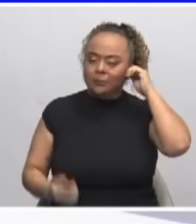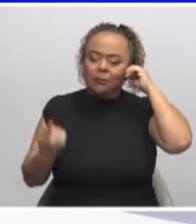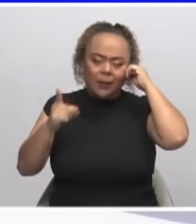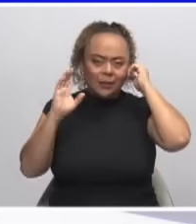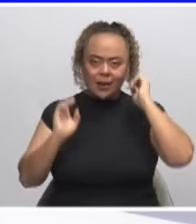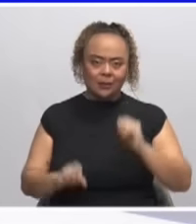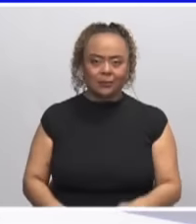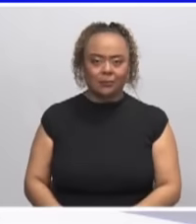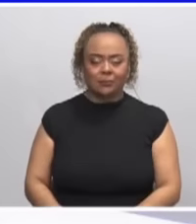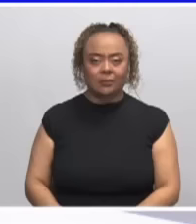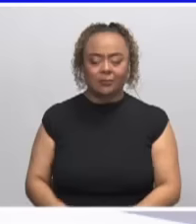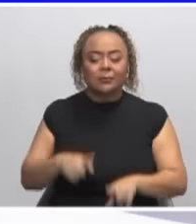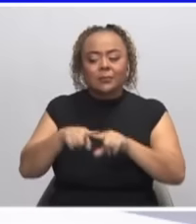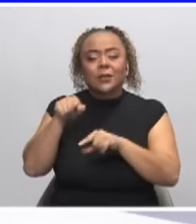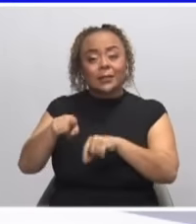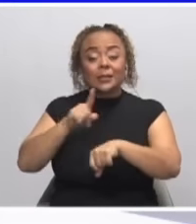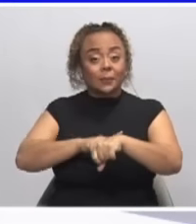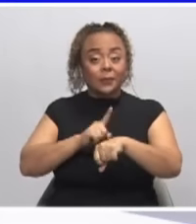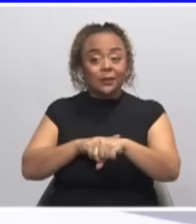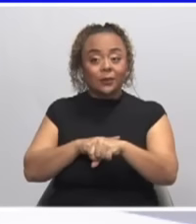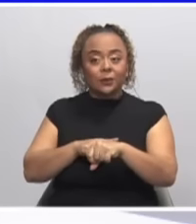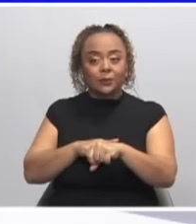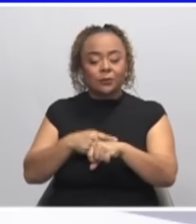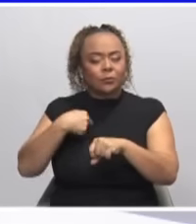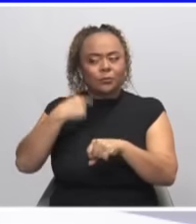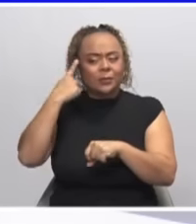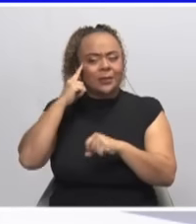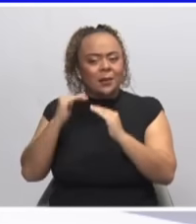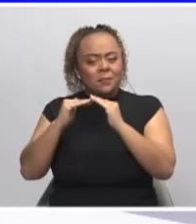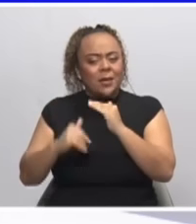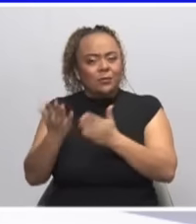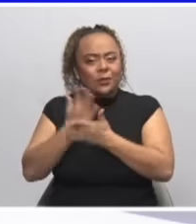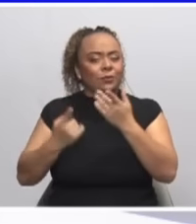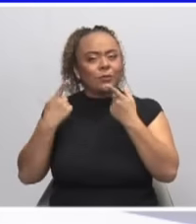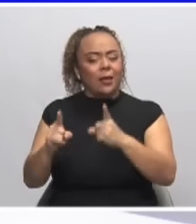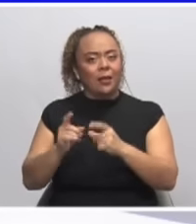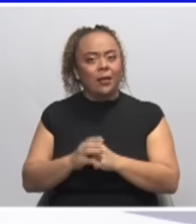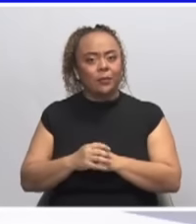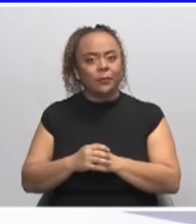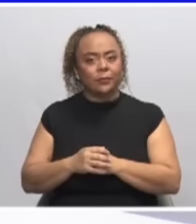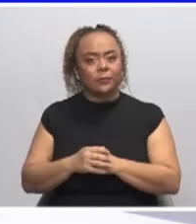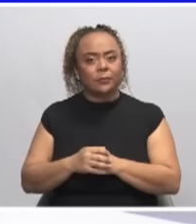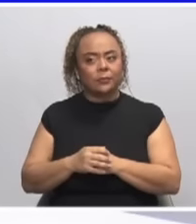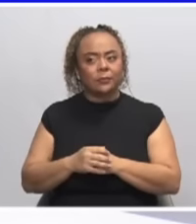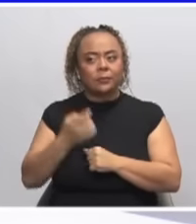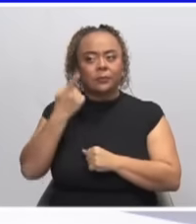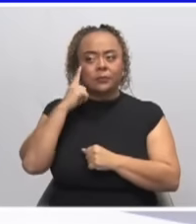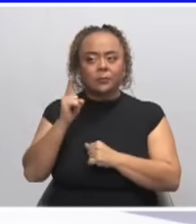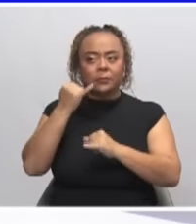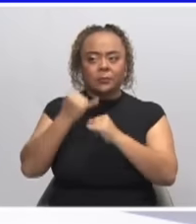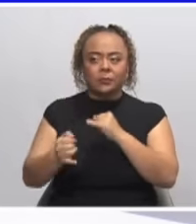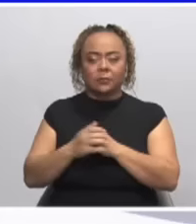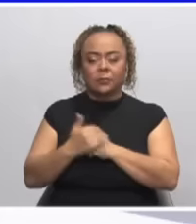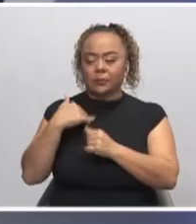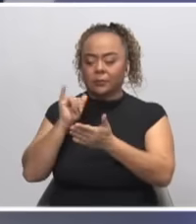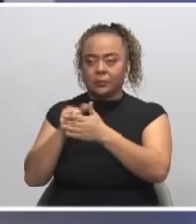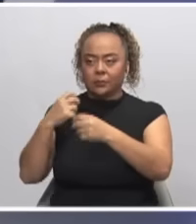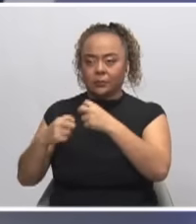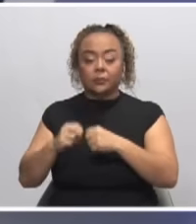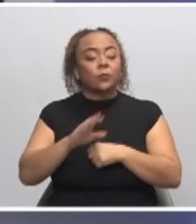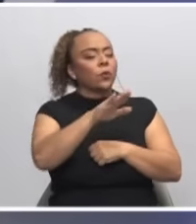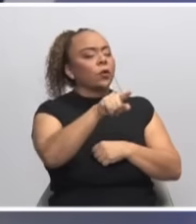pasa pero esta es la época en que menos uno pensaría que algo ha sucedido para que termine generando pero V sabes que yo